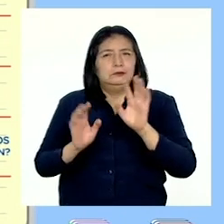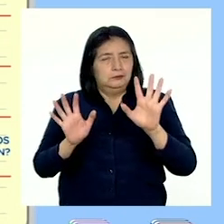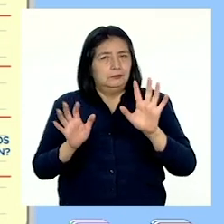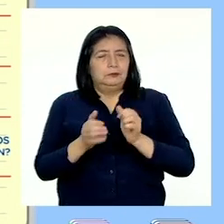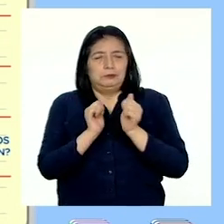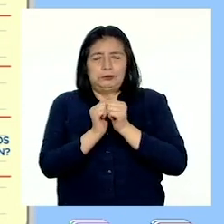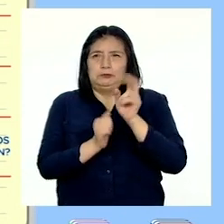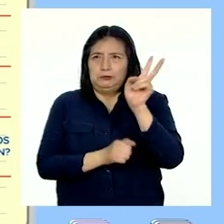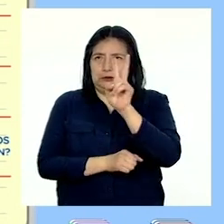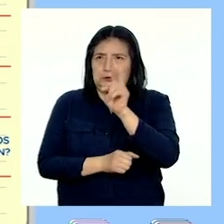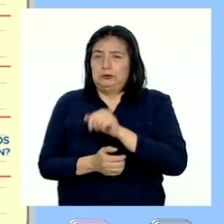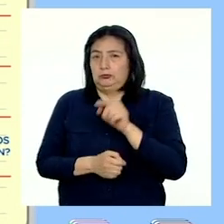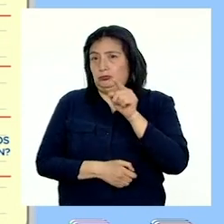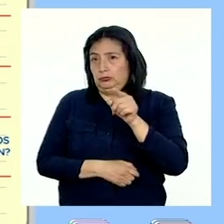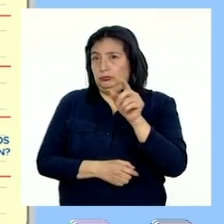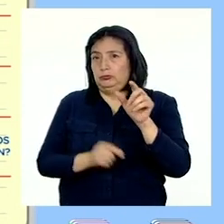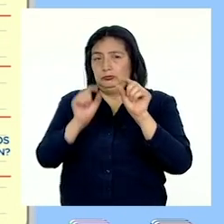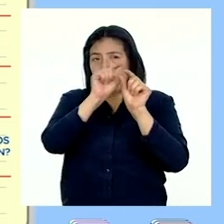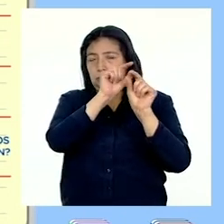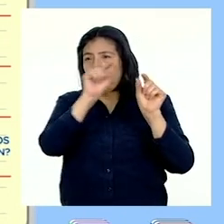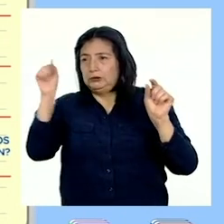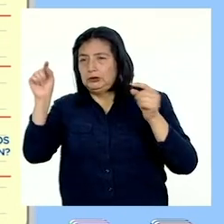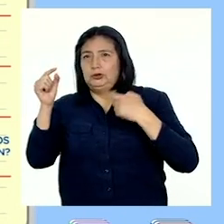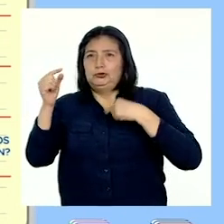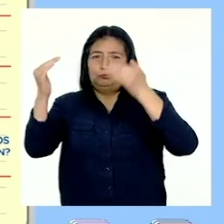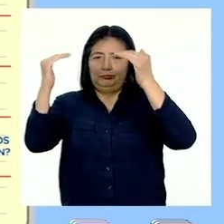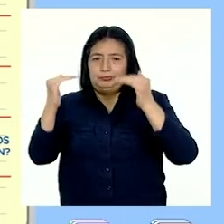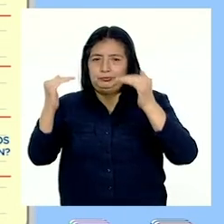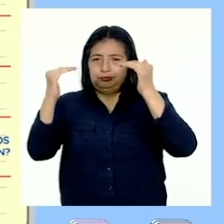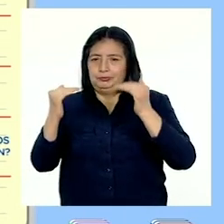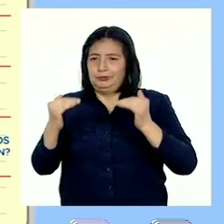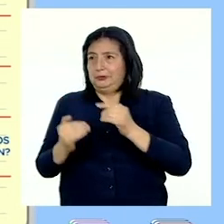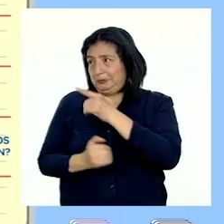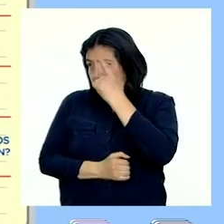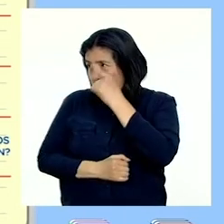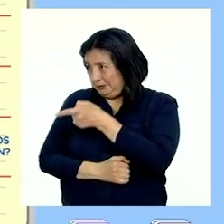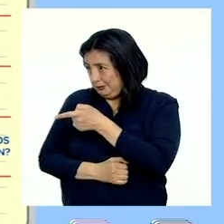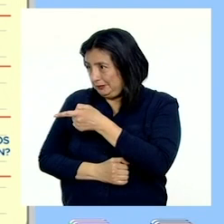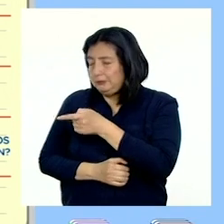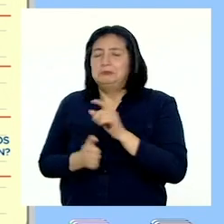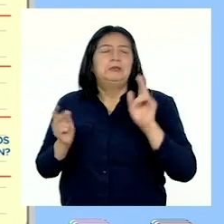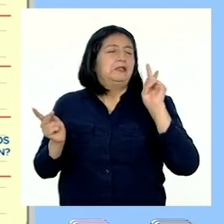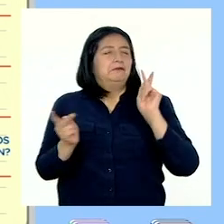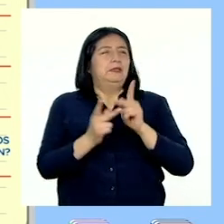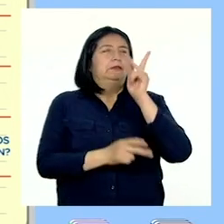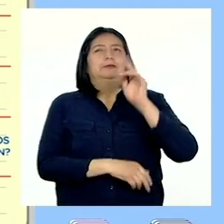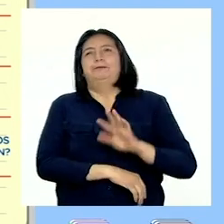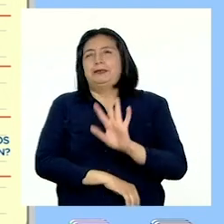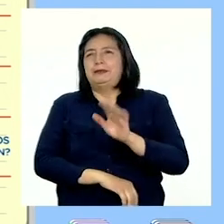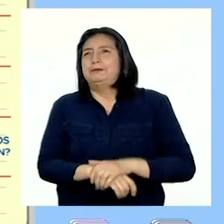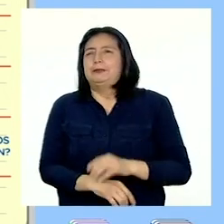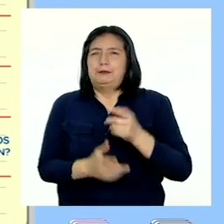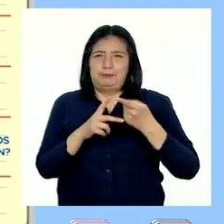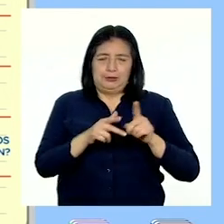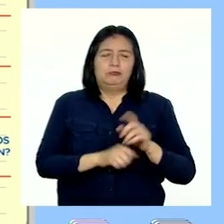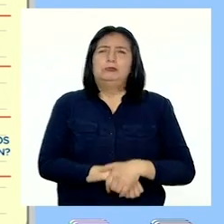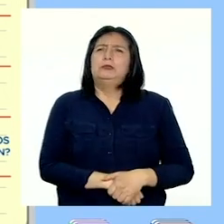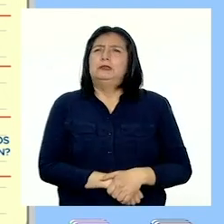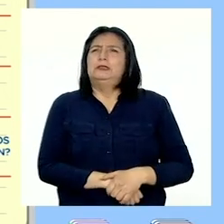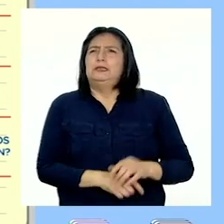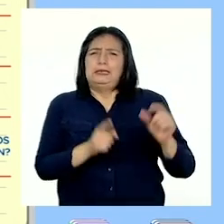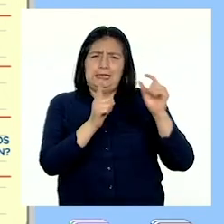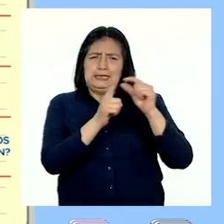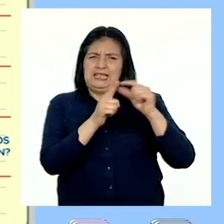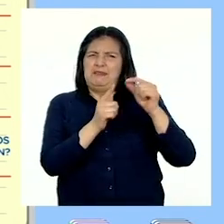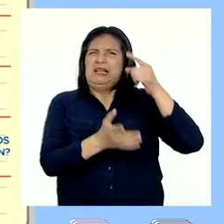Hagámoslo juntos. Tú lees una fila y yo la siguiente. ¿Te parece? Perfecto. A ver, empiezo.